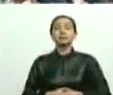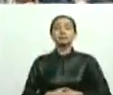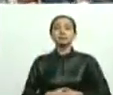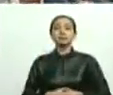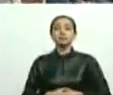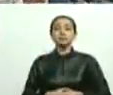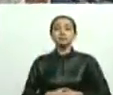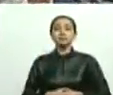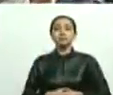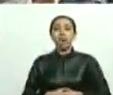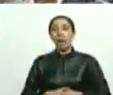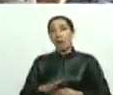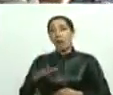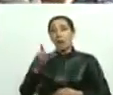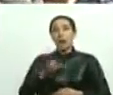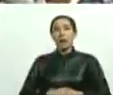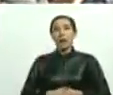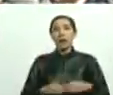Lara,